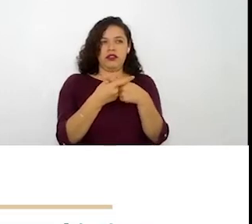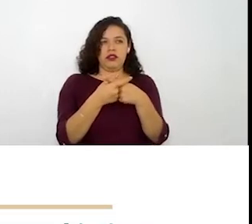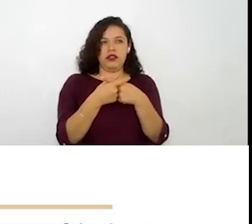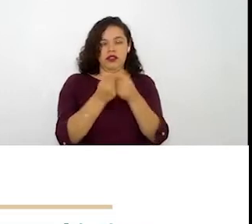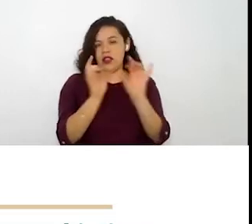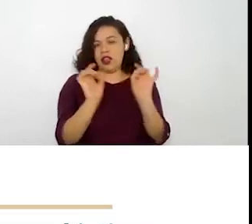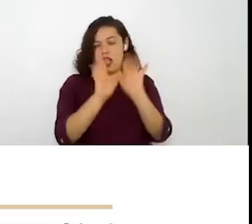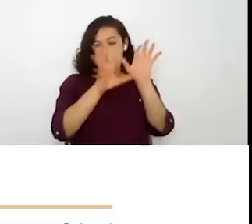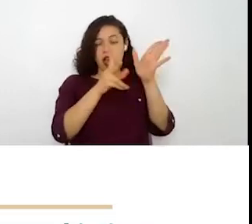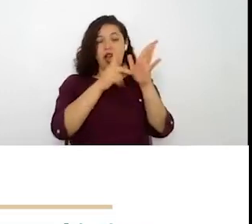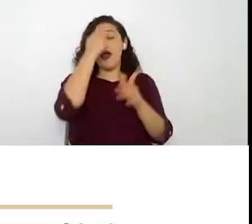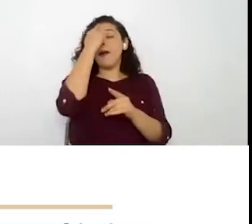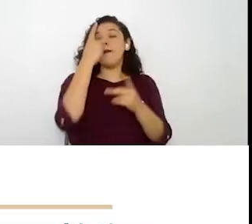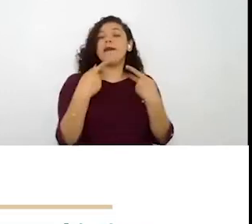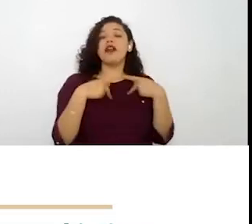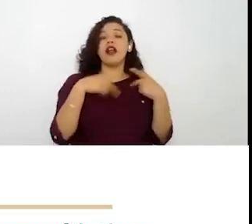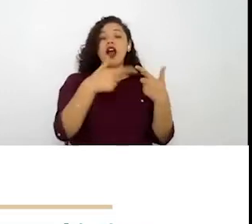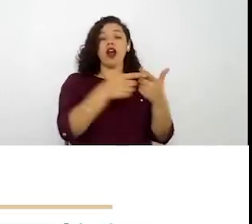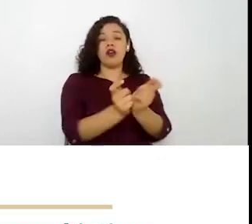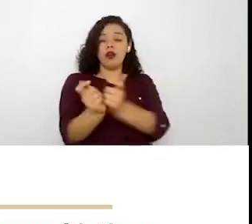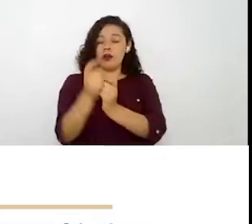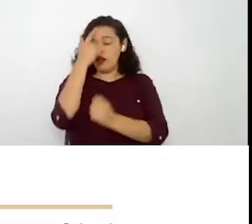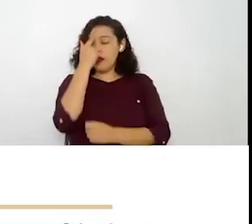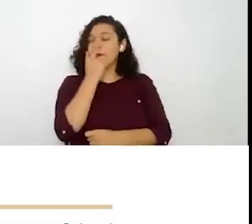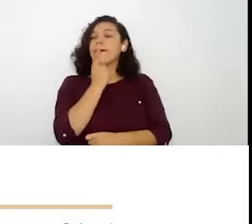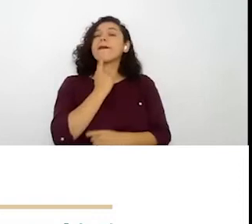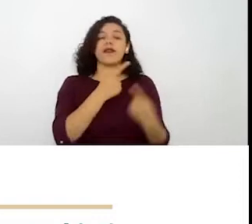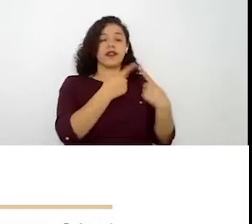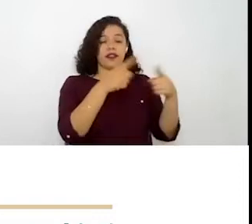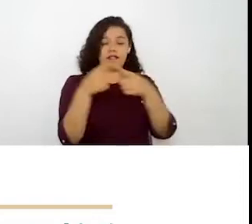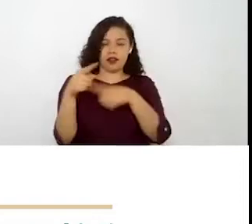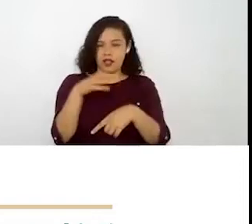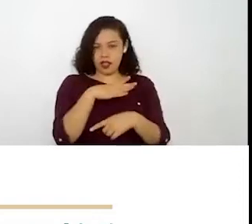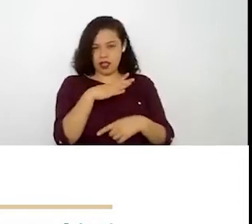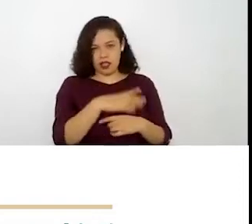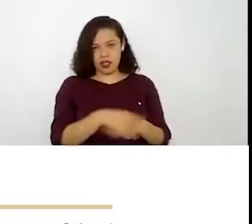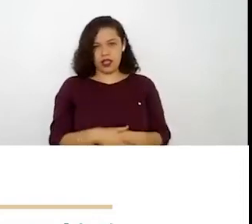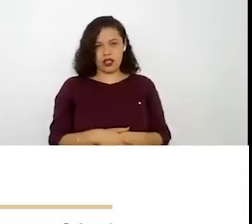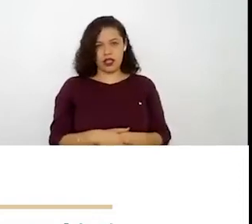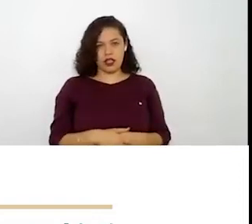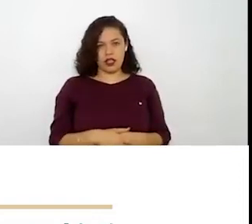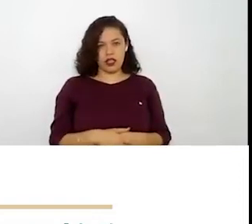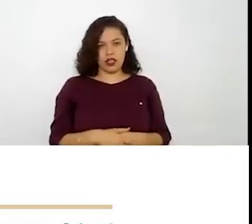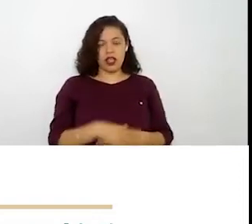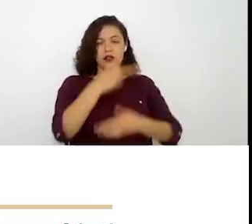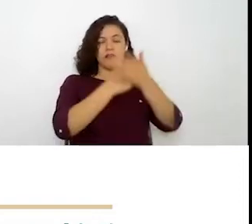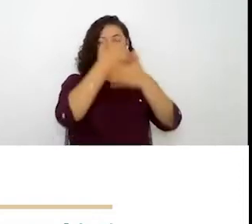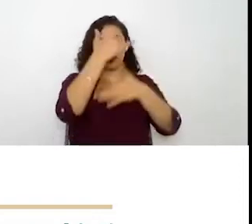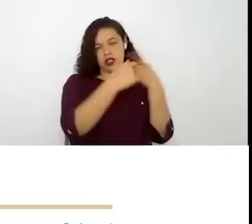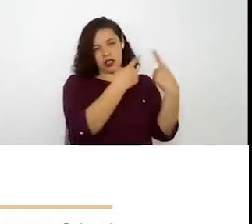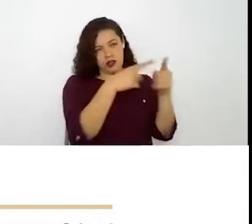varios perfiles de población lo que vamos a tener es el desarrollo de varios proyectos